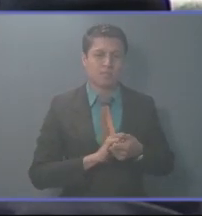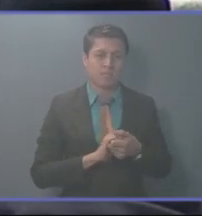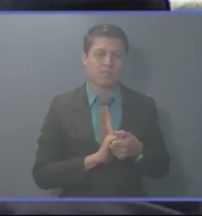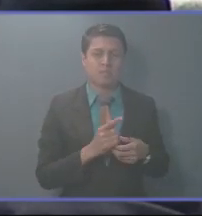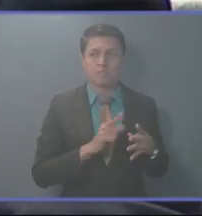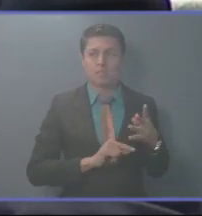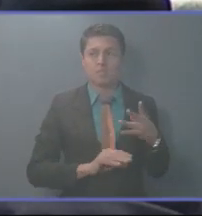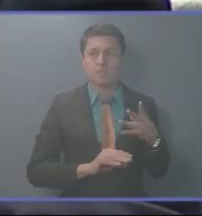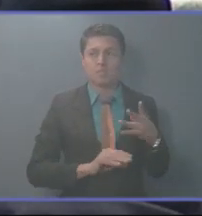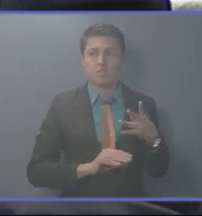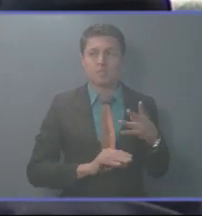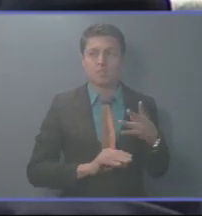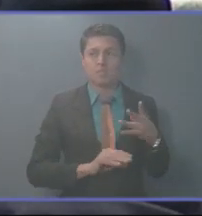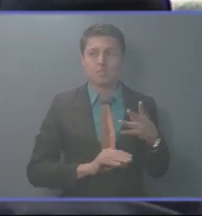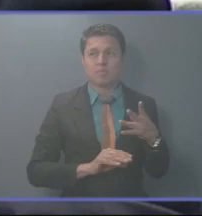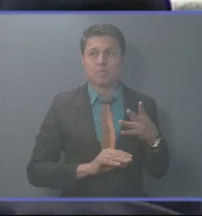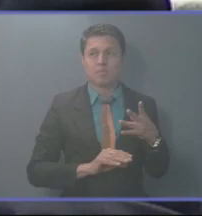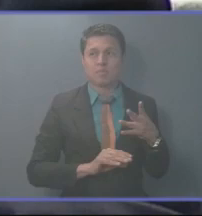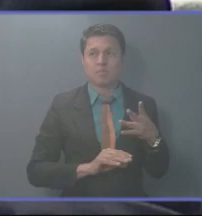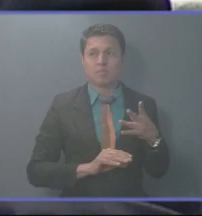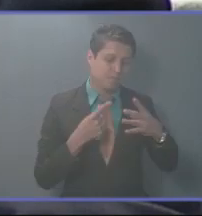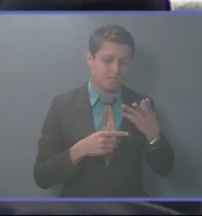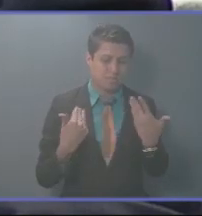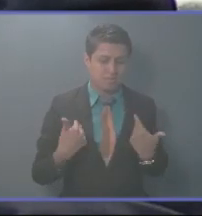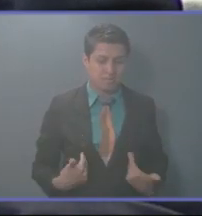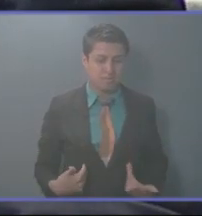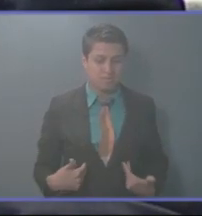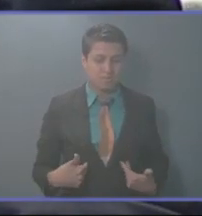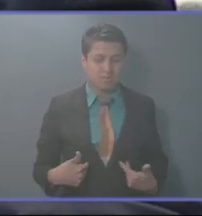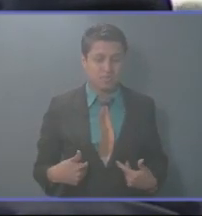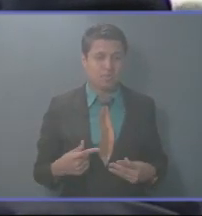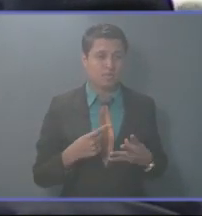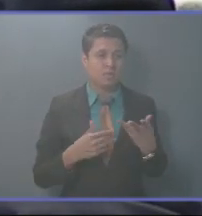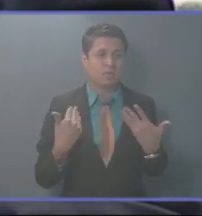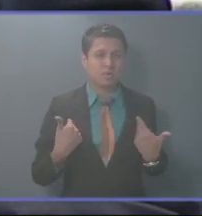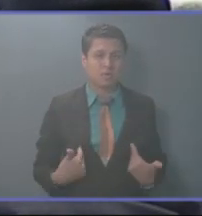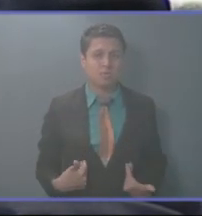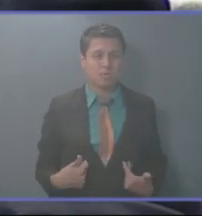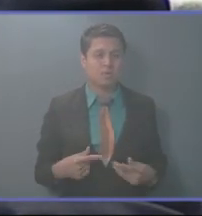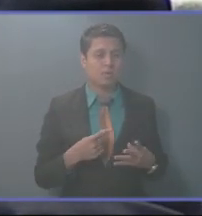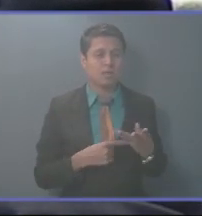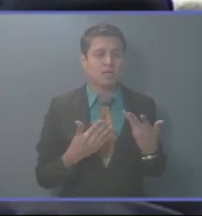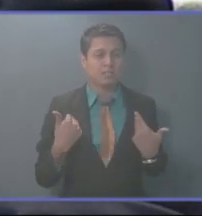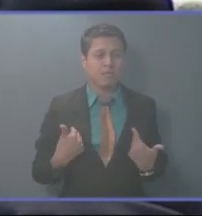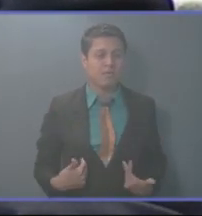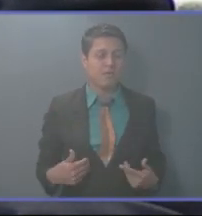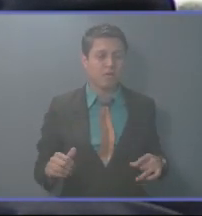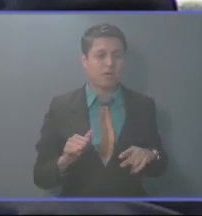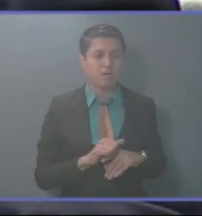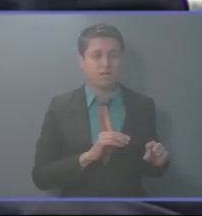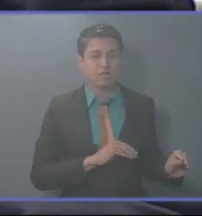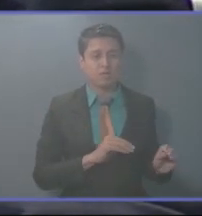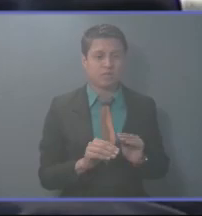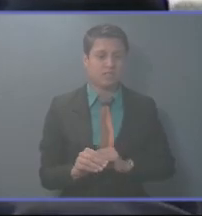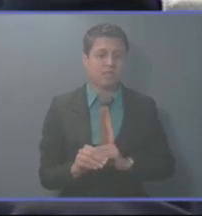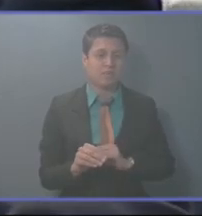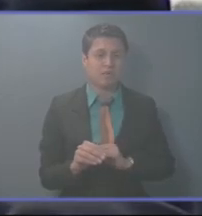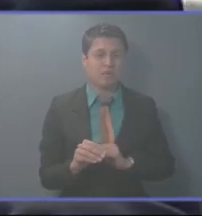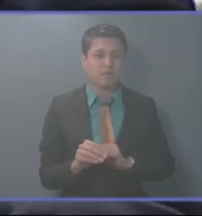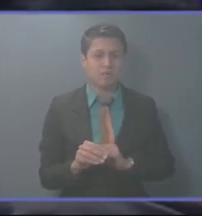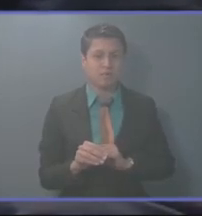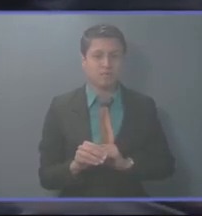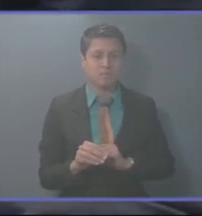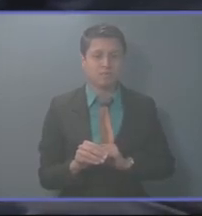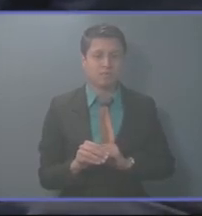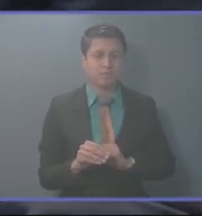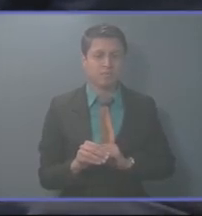Constitución y con los estándares del derecho internacional, de los derechos humanos y el derecho internacional humanitario.